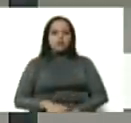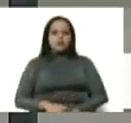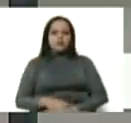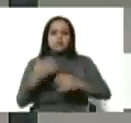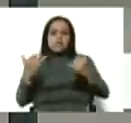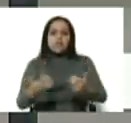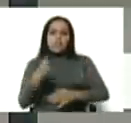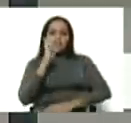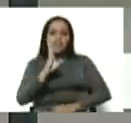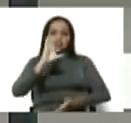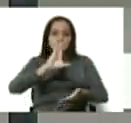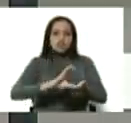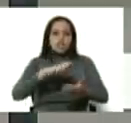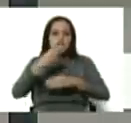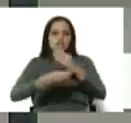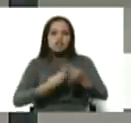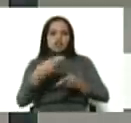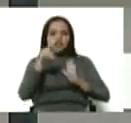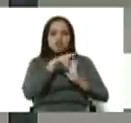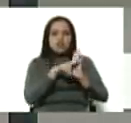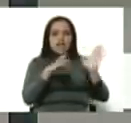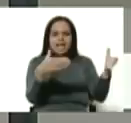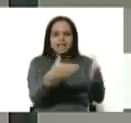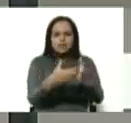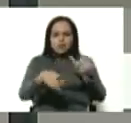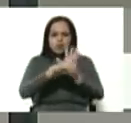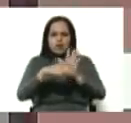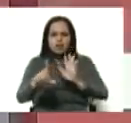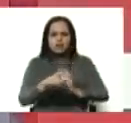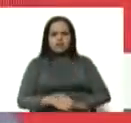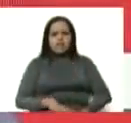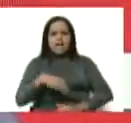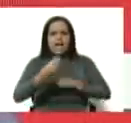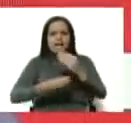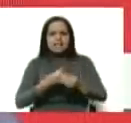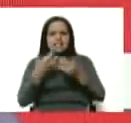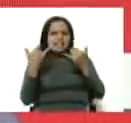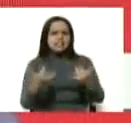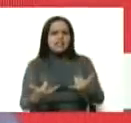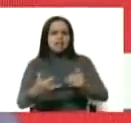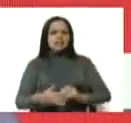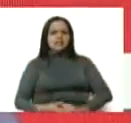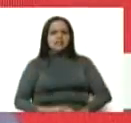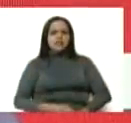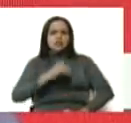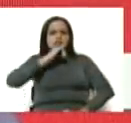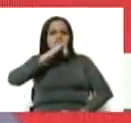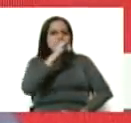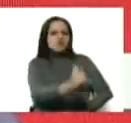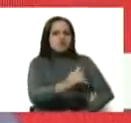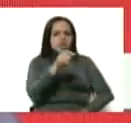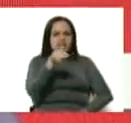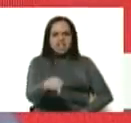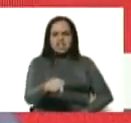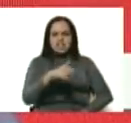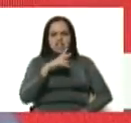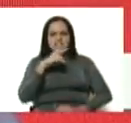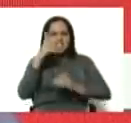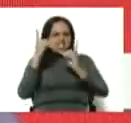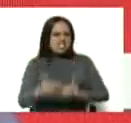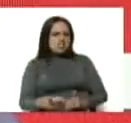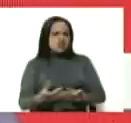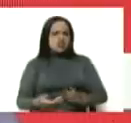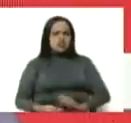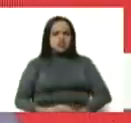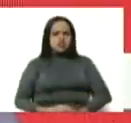el Banco Central instruyó al equipo legal a hacer una inmediata apelación de esta extravagante decisión